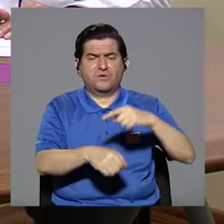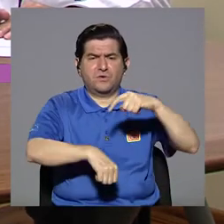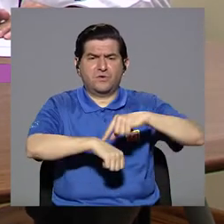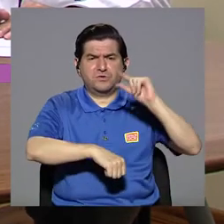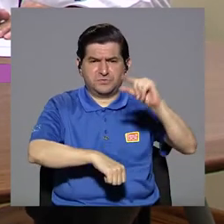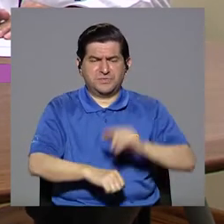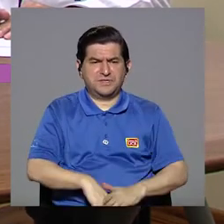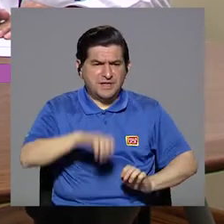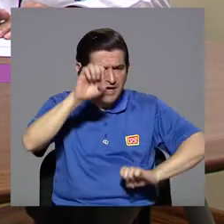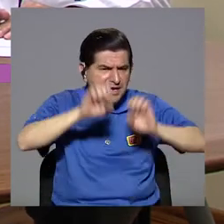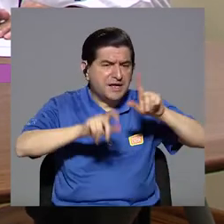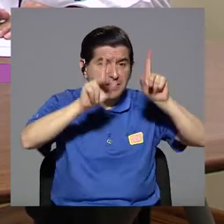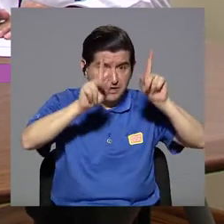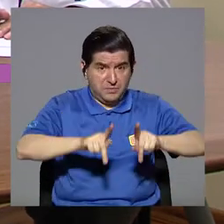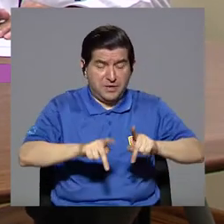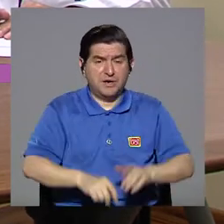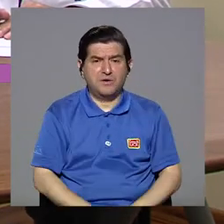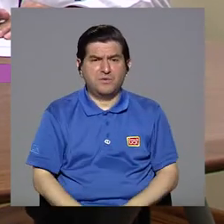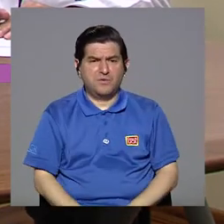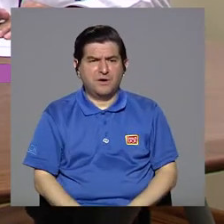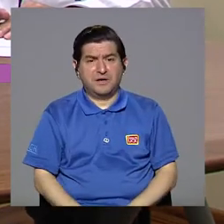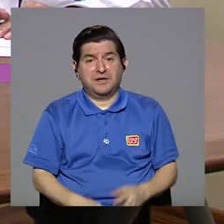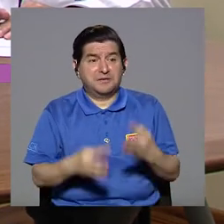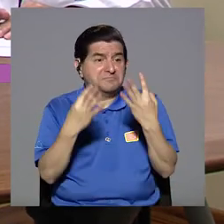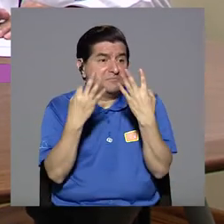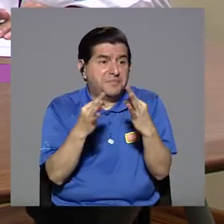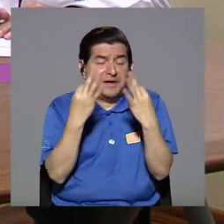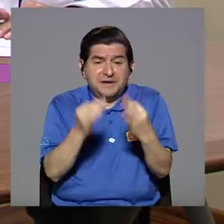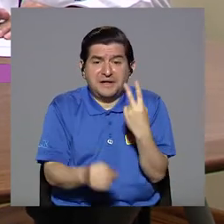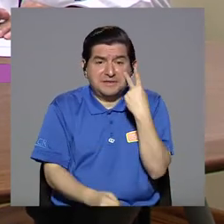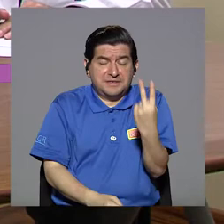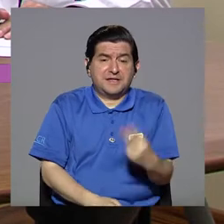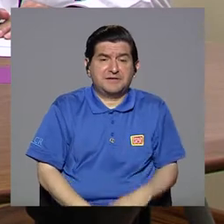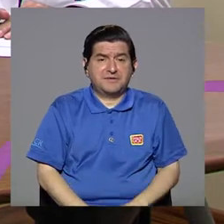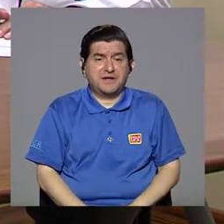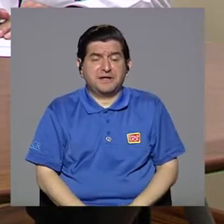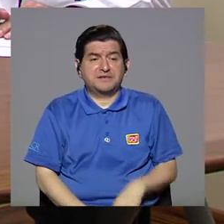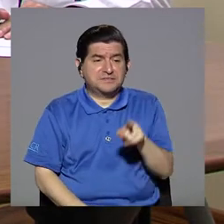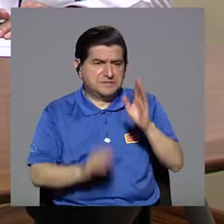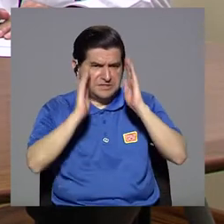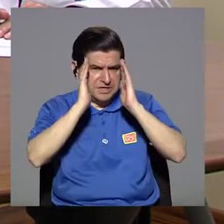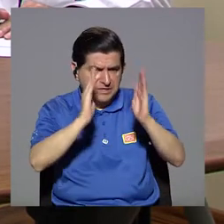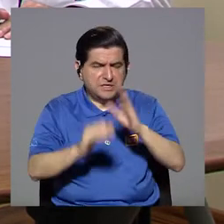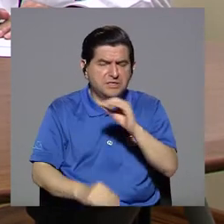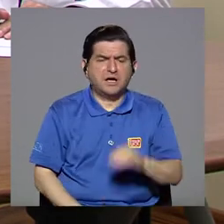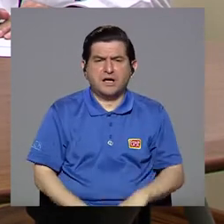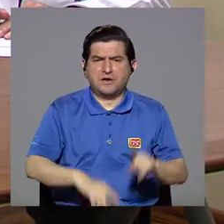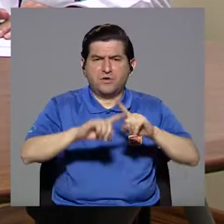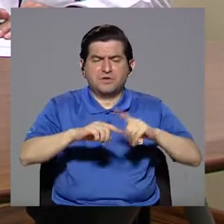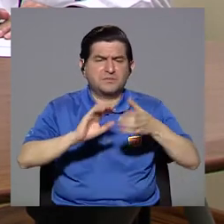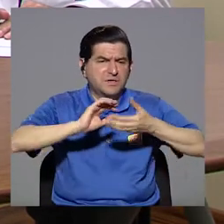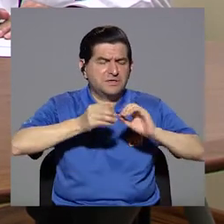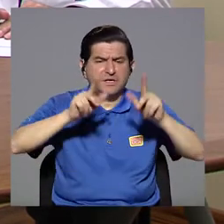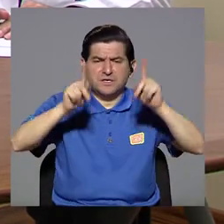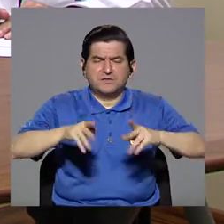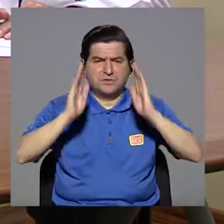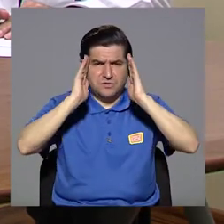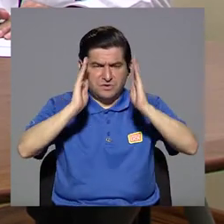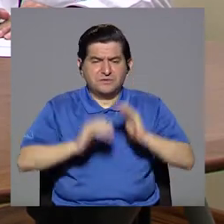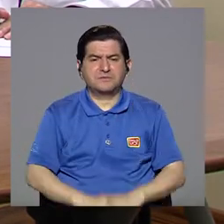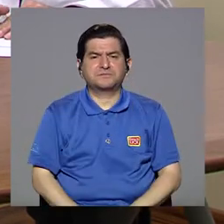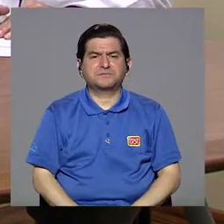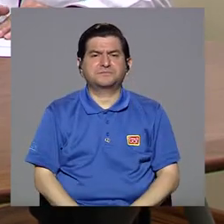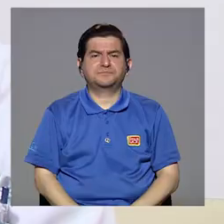hospital de díaz alguna valoración de esa persona para ver digamos si sí se pueden o por la cantidad de personas que están